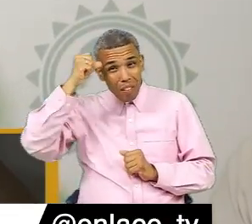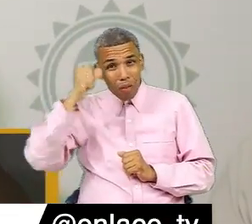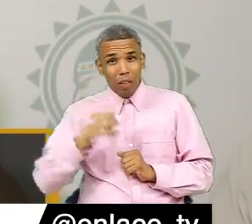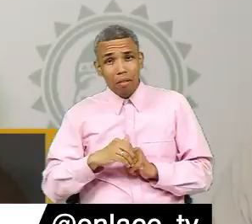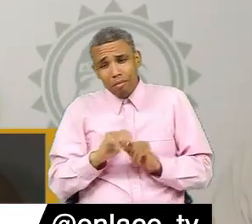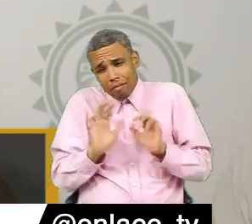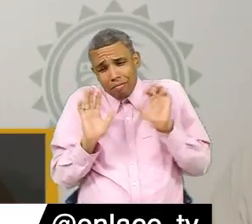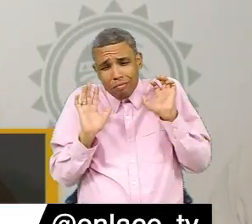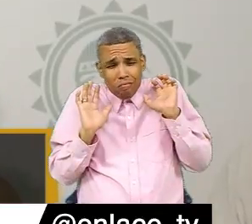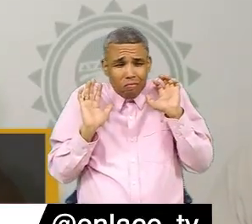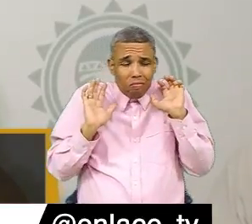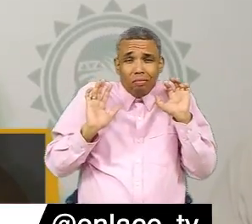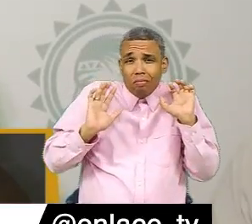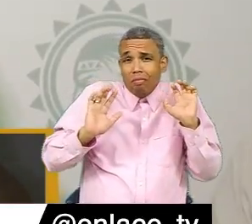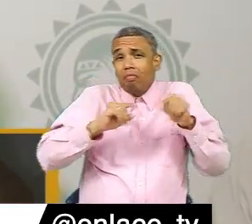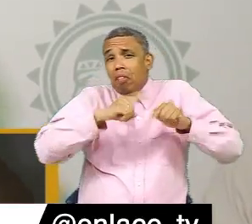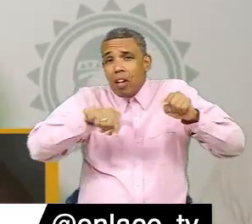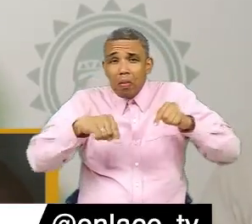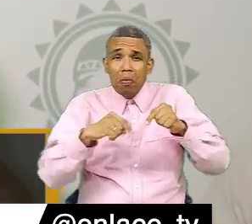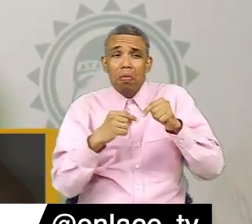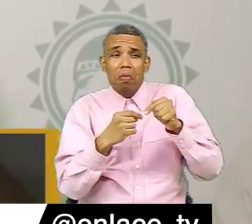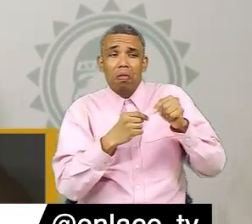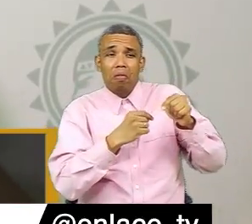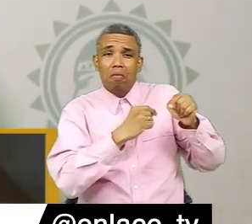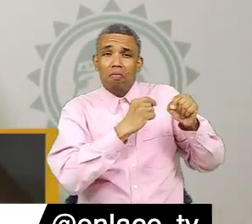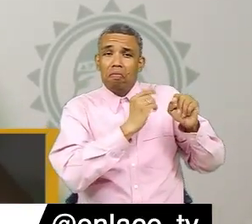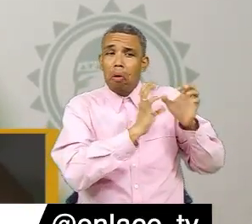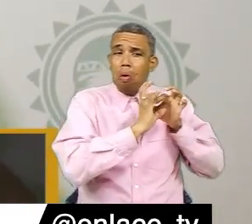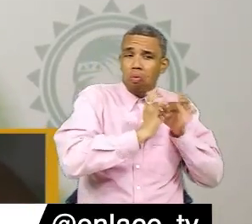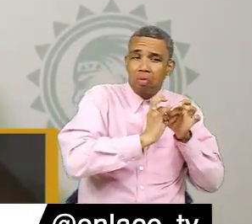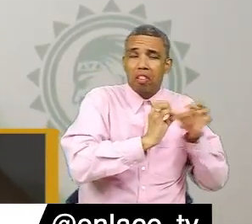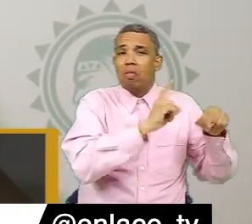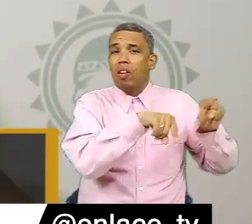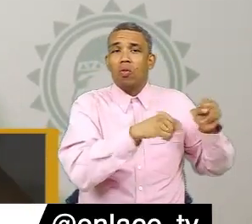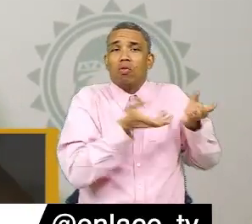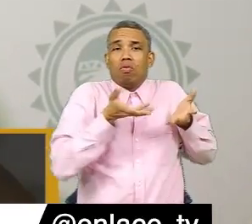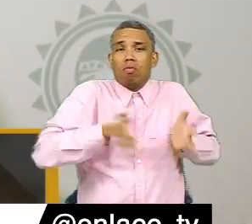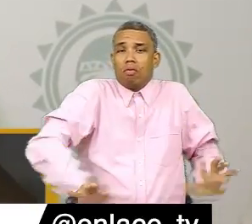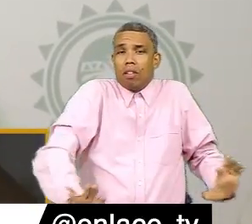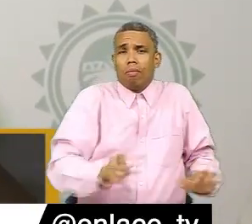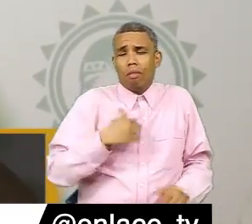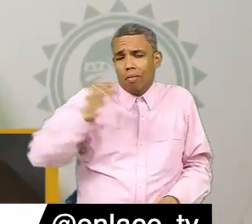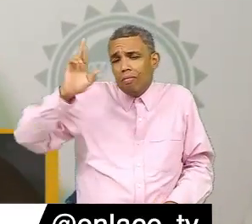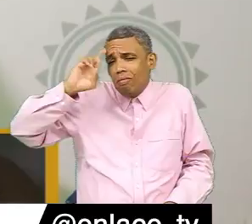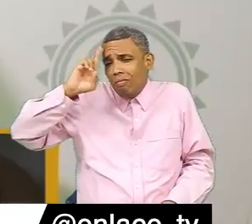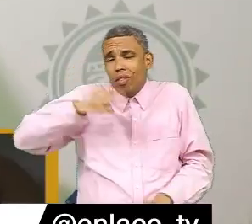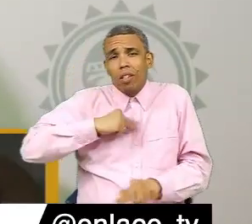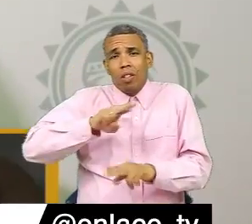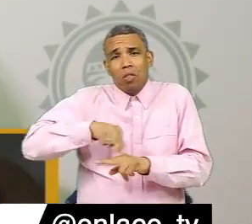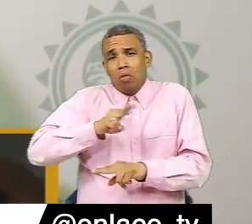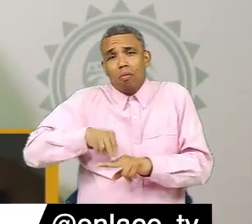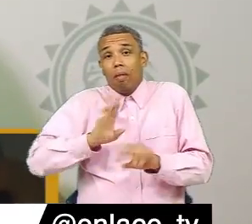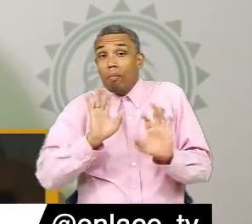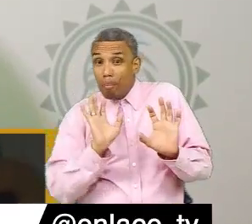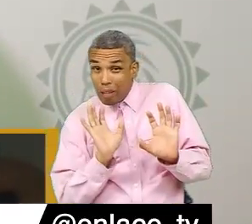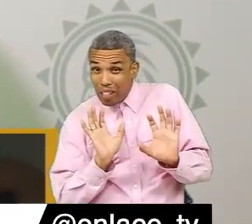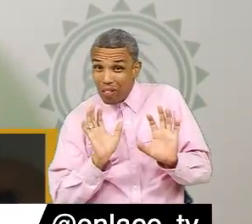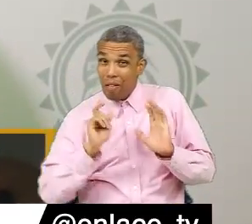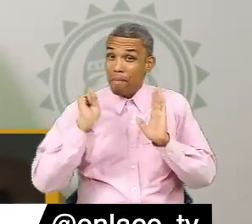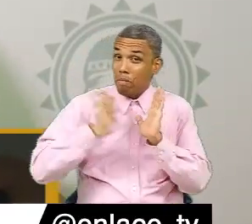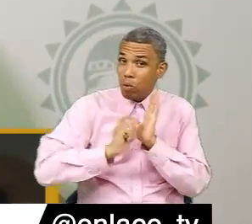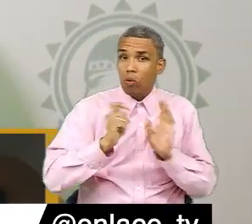que se maneja de mayorías y minorías. Siempre los que están en minorías quieren pues tratar